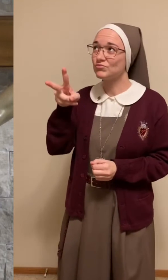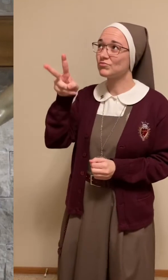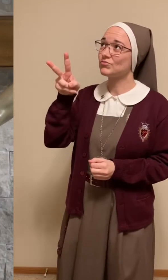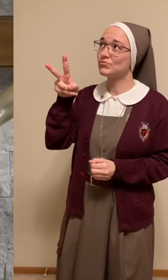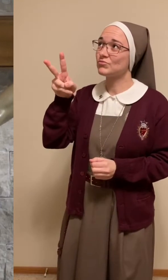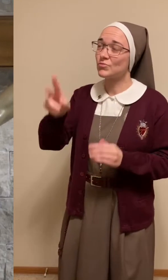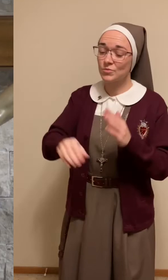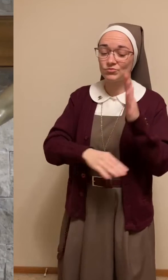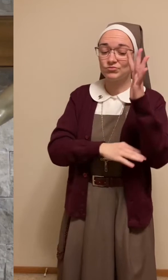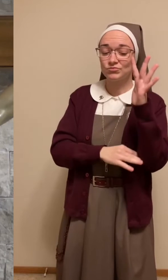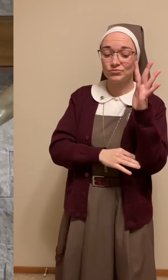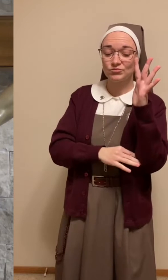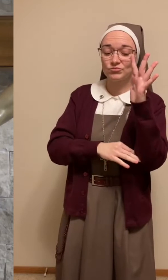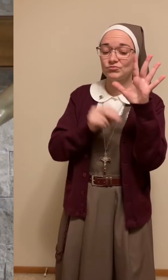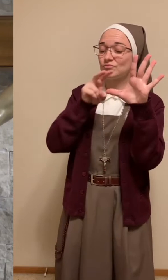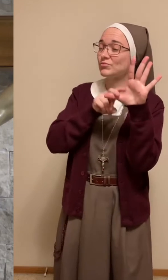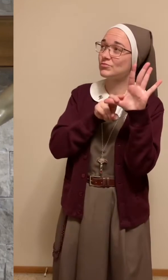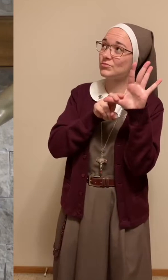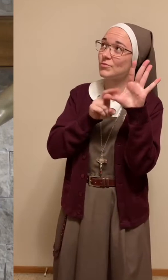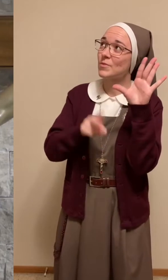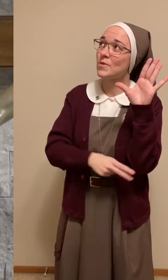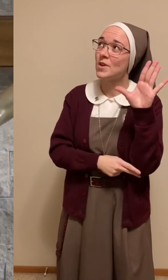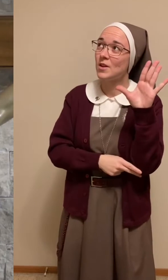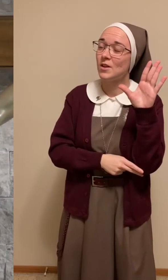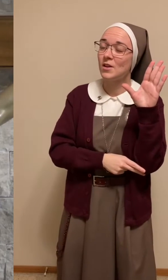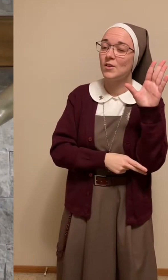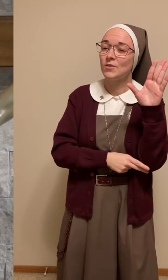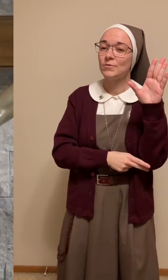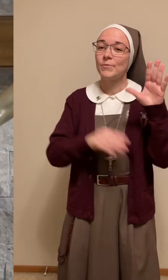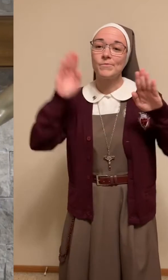lo ves arriba de un árbol